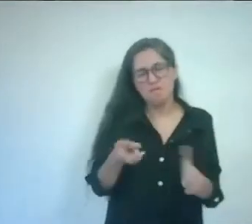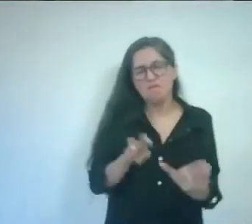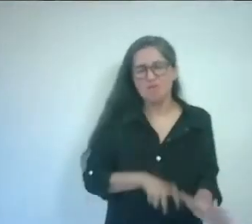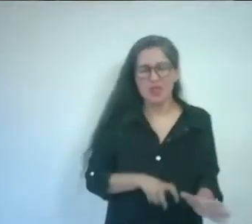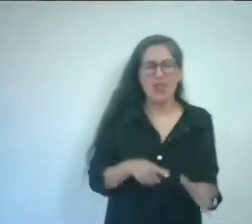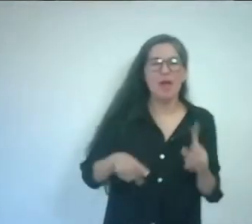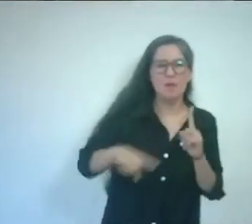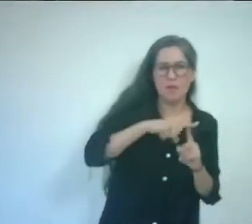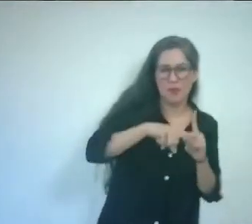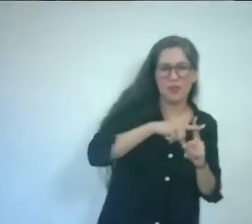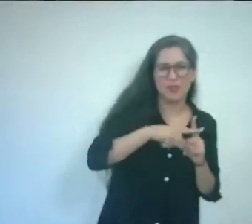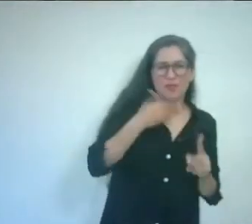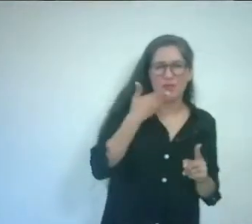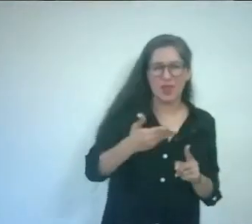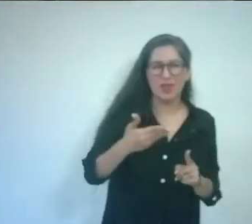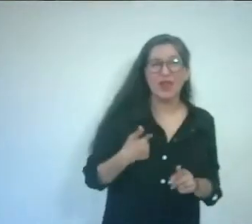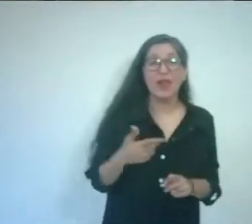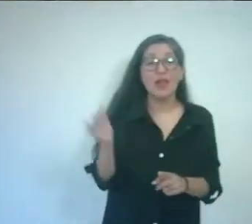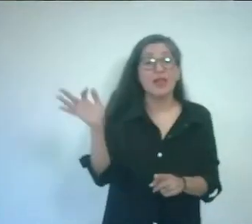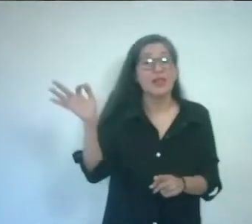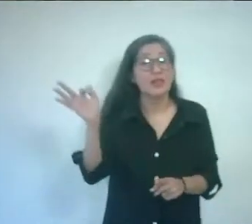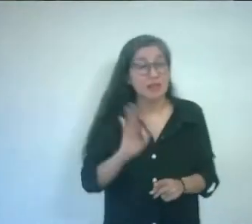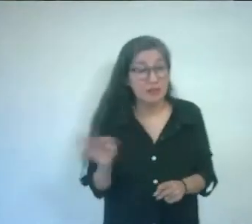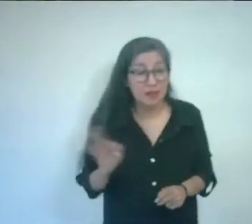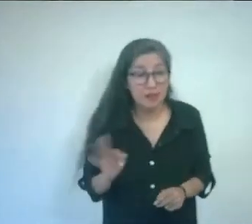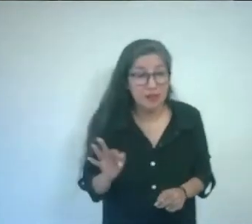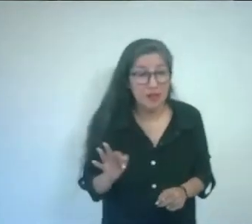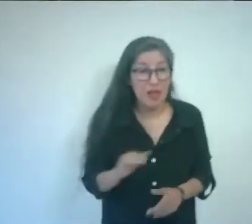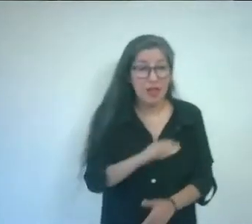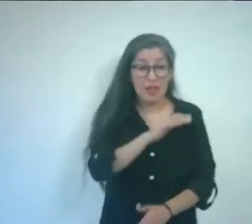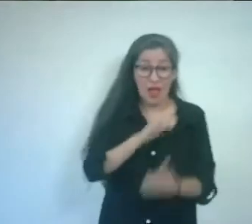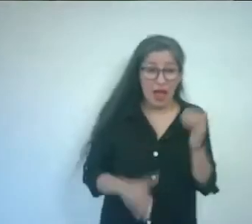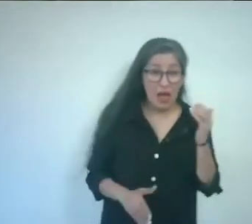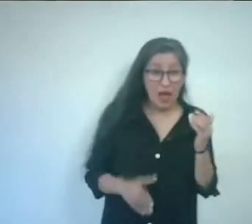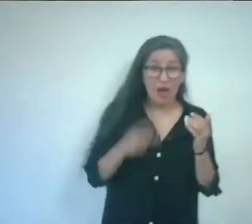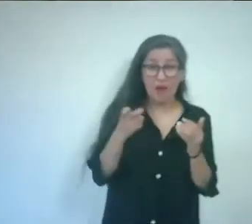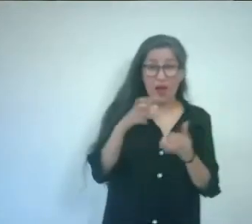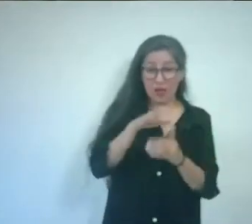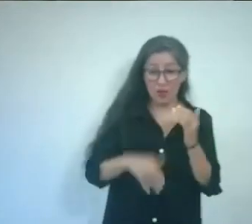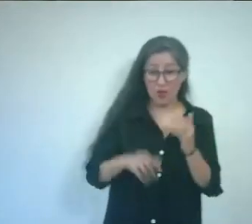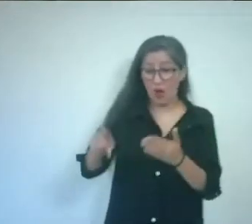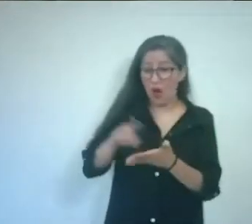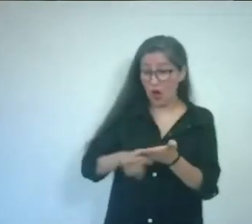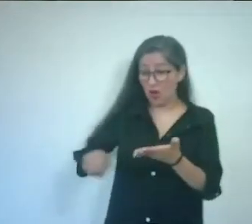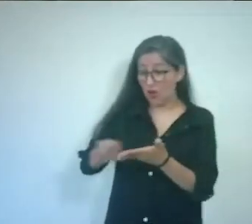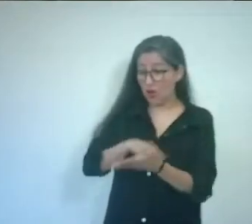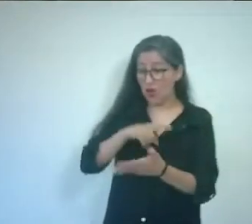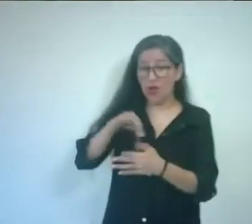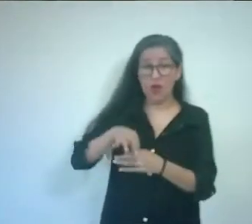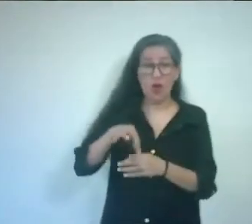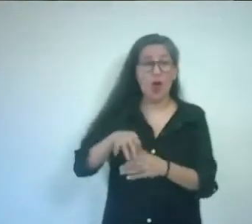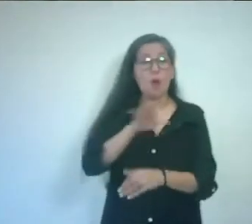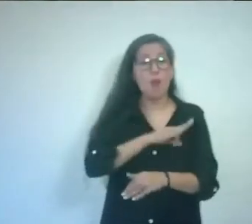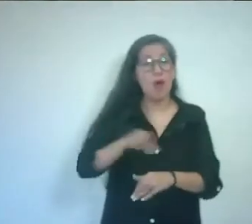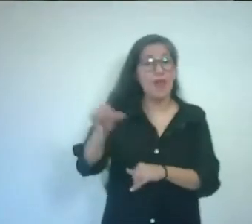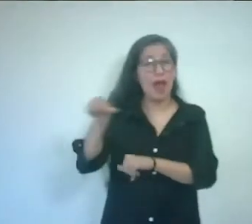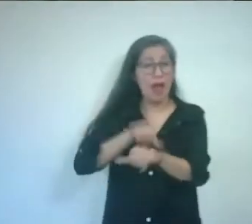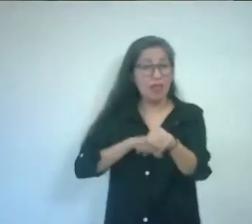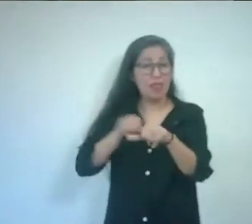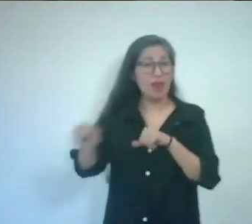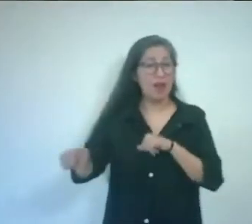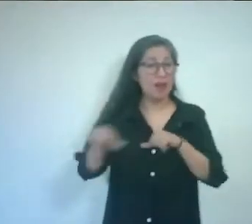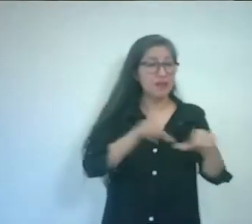la posibilidad de que al término de la jornada electoral podamos tener alternancias. Si algo nos ha demostrado el